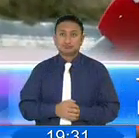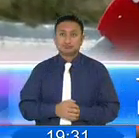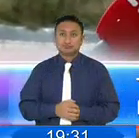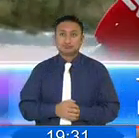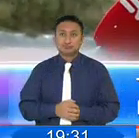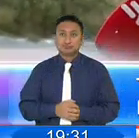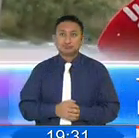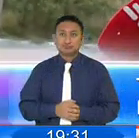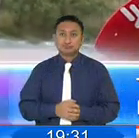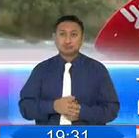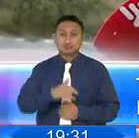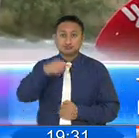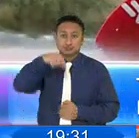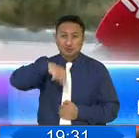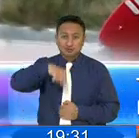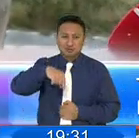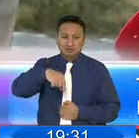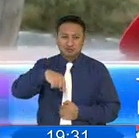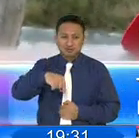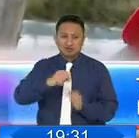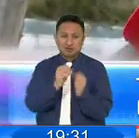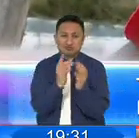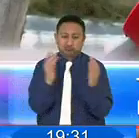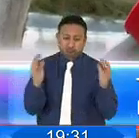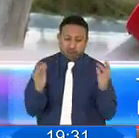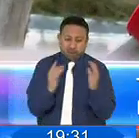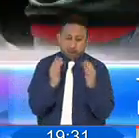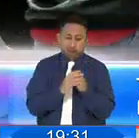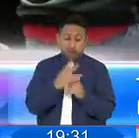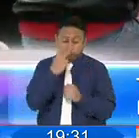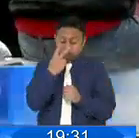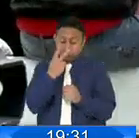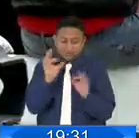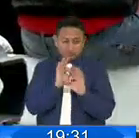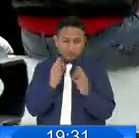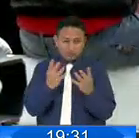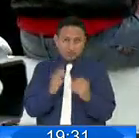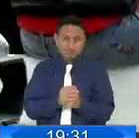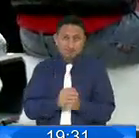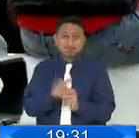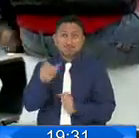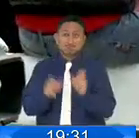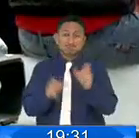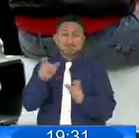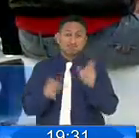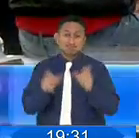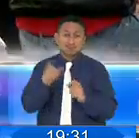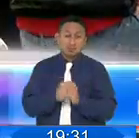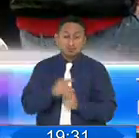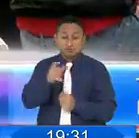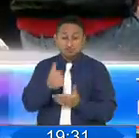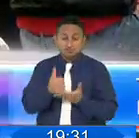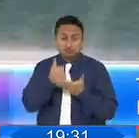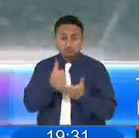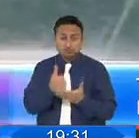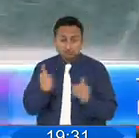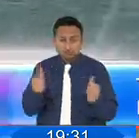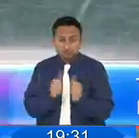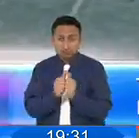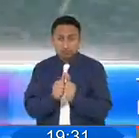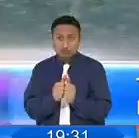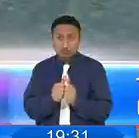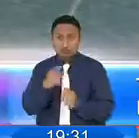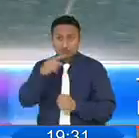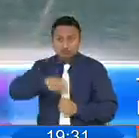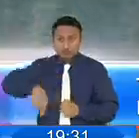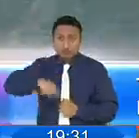en el piso está bastante sedimento, bastante alga, no hay visión. Decenas de personas acompañaron a los rescatistas. Los buzos